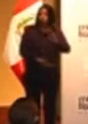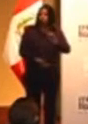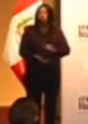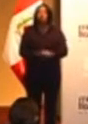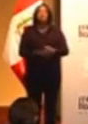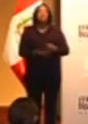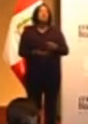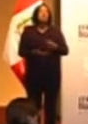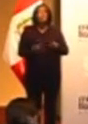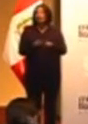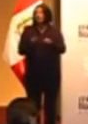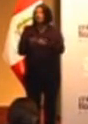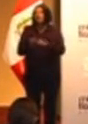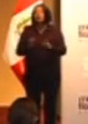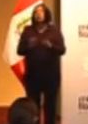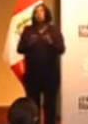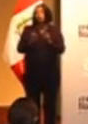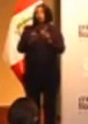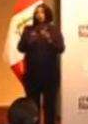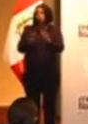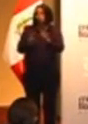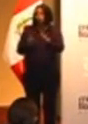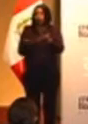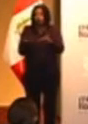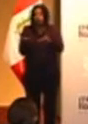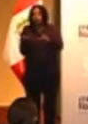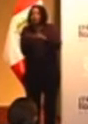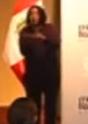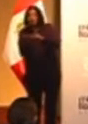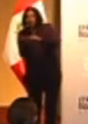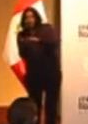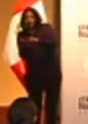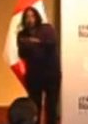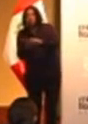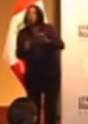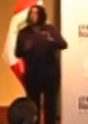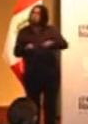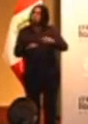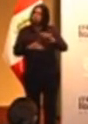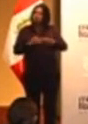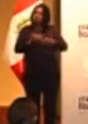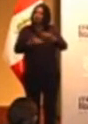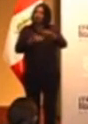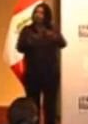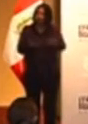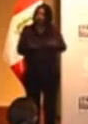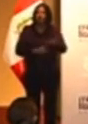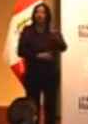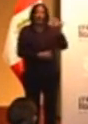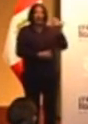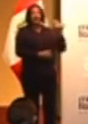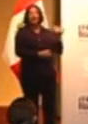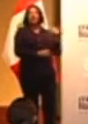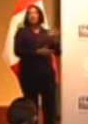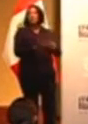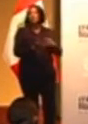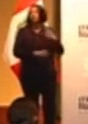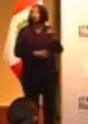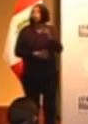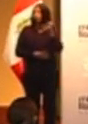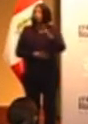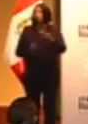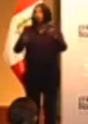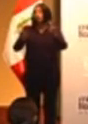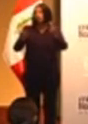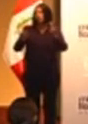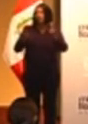también hacer consultas sobre trámites. Hemos dado un paso adelante. Antes era fundamentalmente para temas de